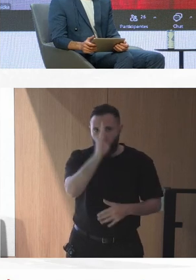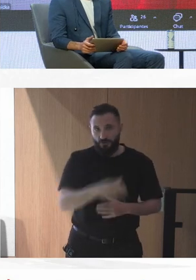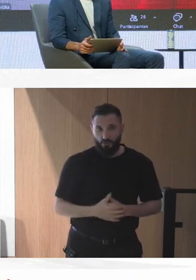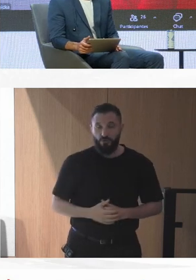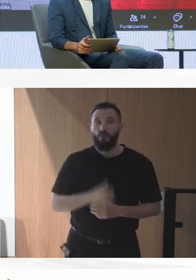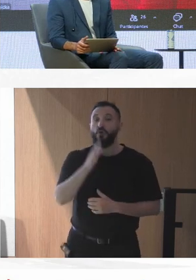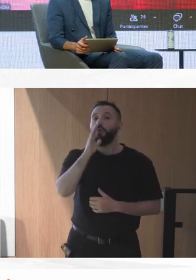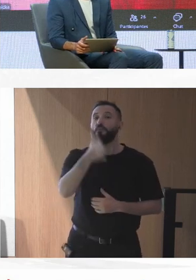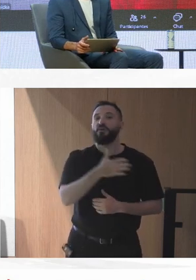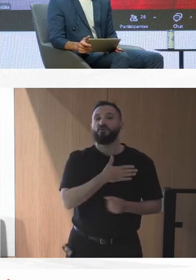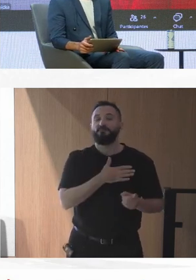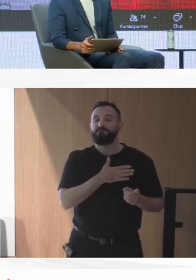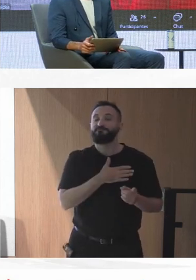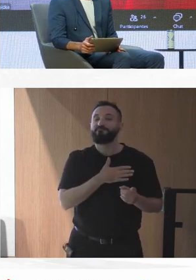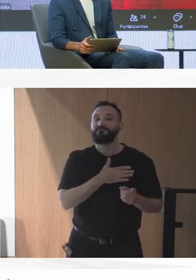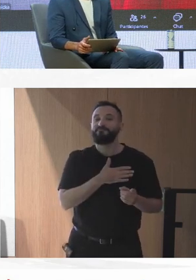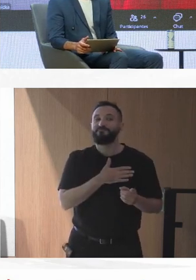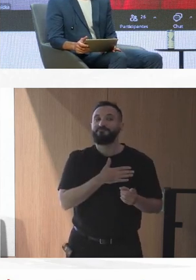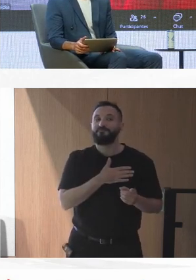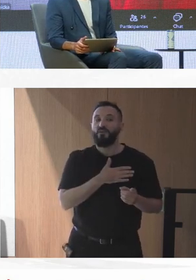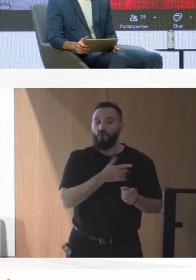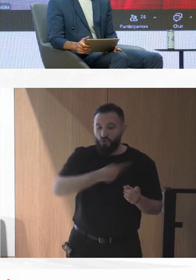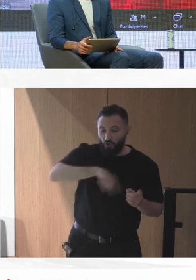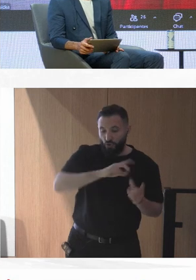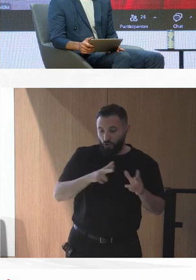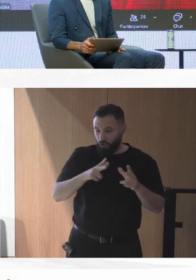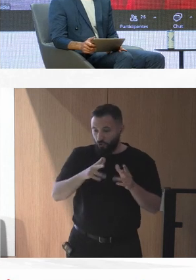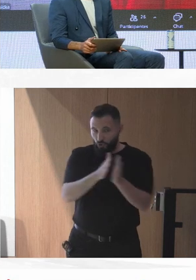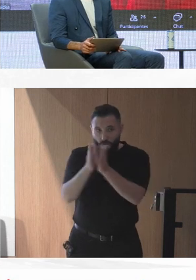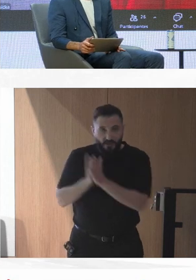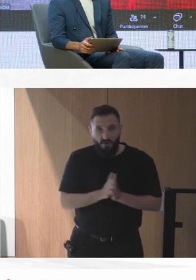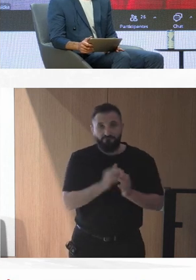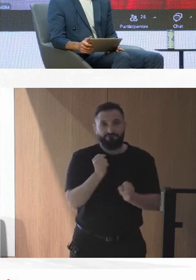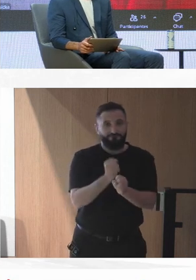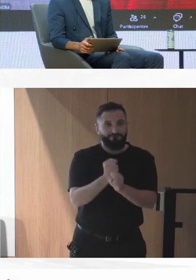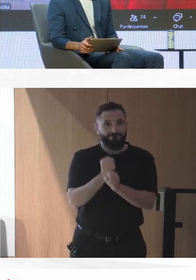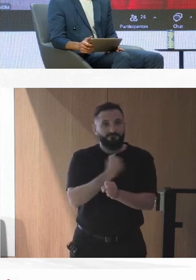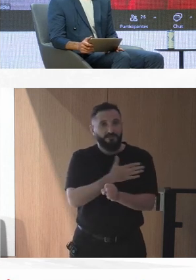por ello queremos trabajar con nuestros socios.